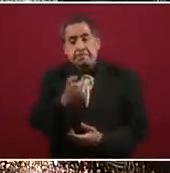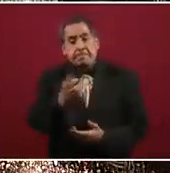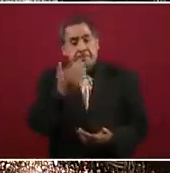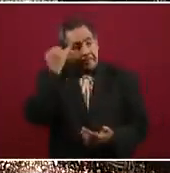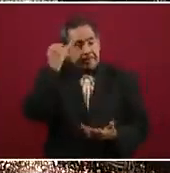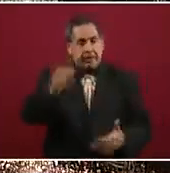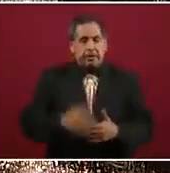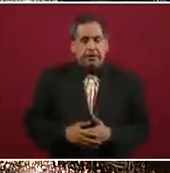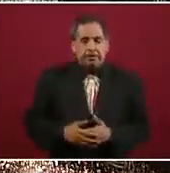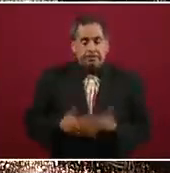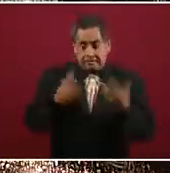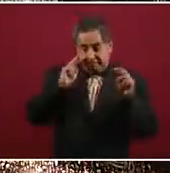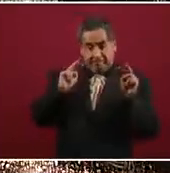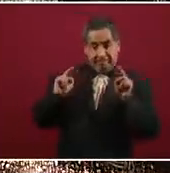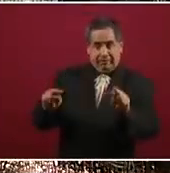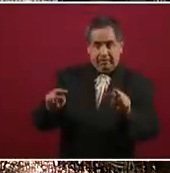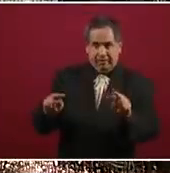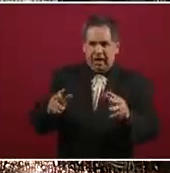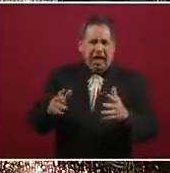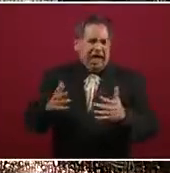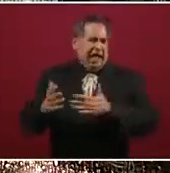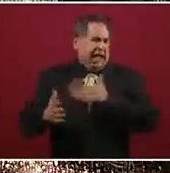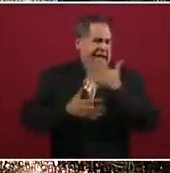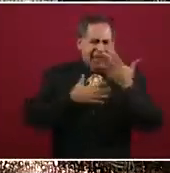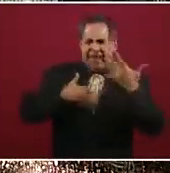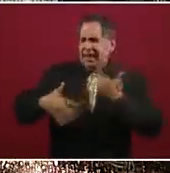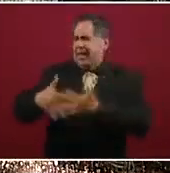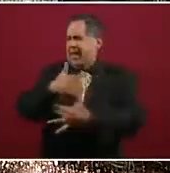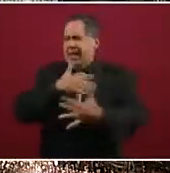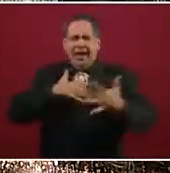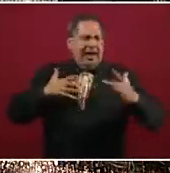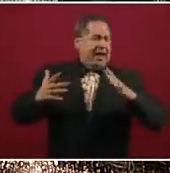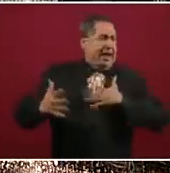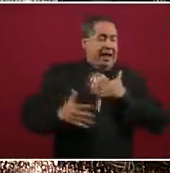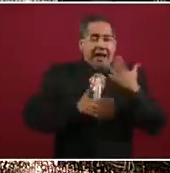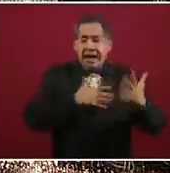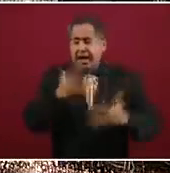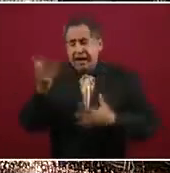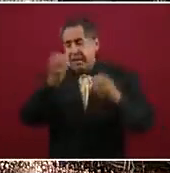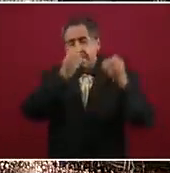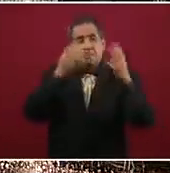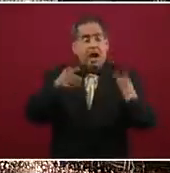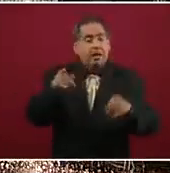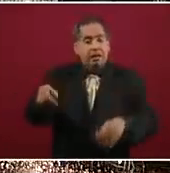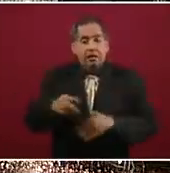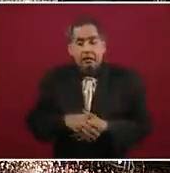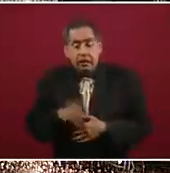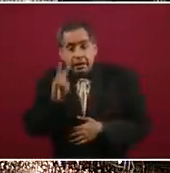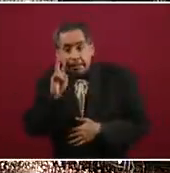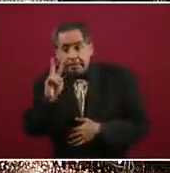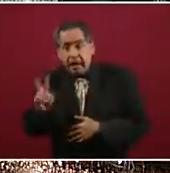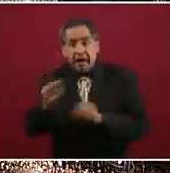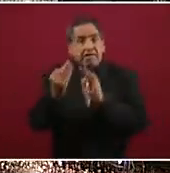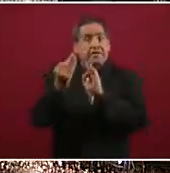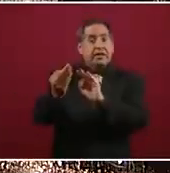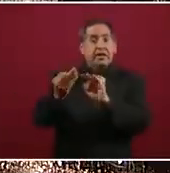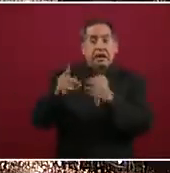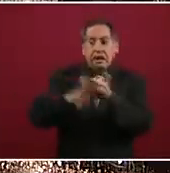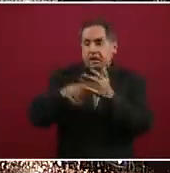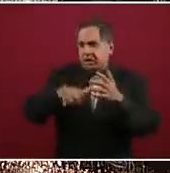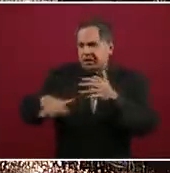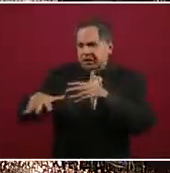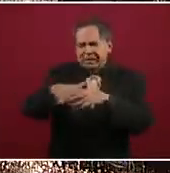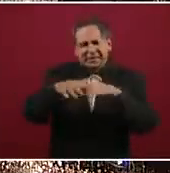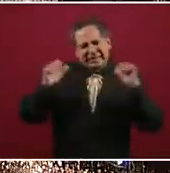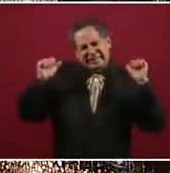ya plenamente el relajo. Venimos ahora, por un lado, el relajo que se ve aquí al frente, con los que han podido